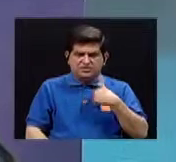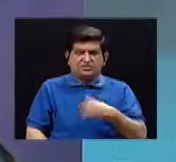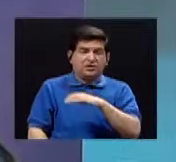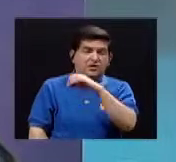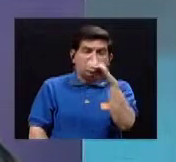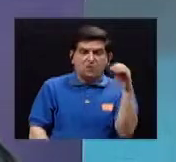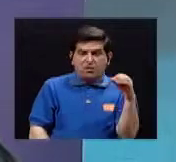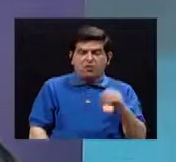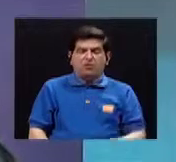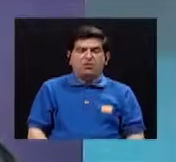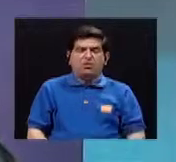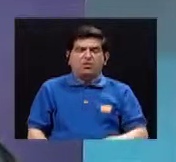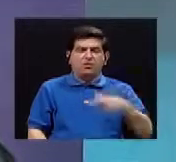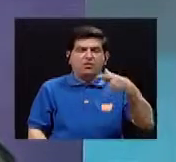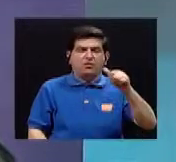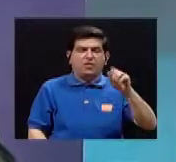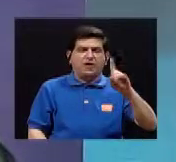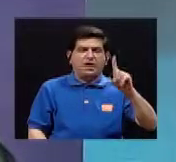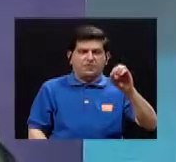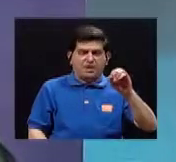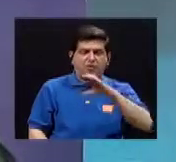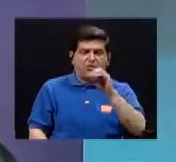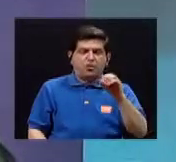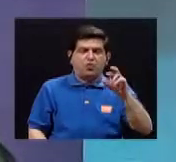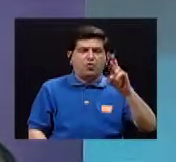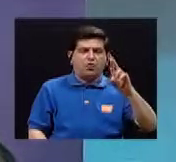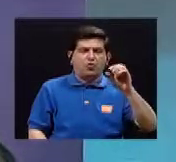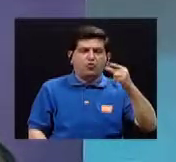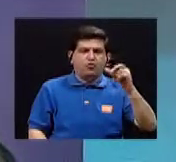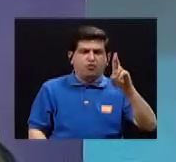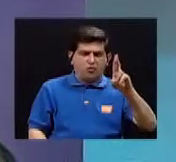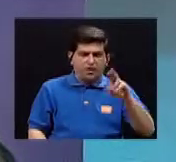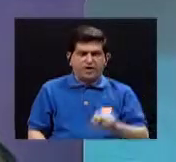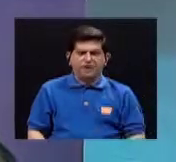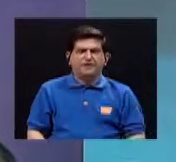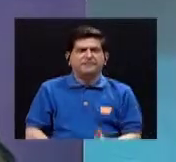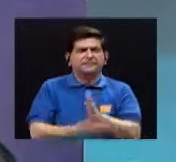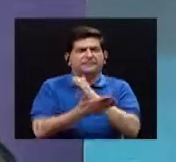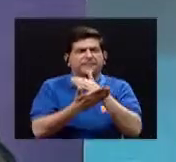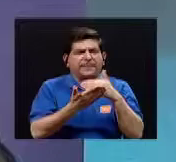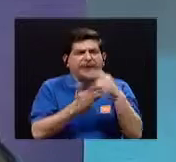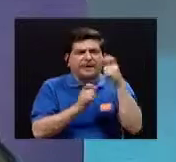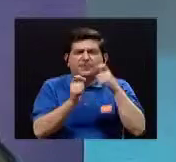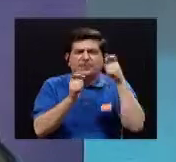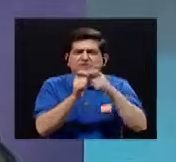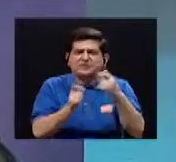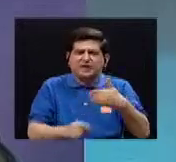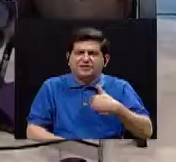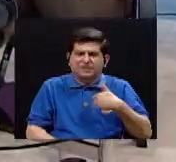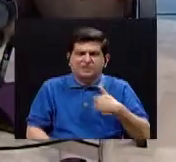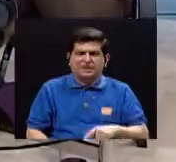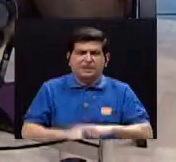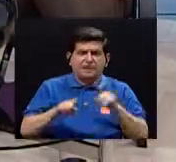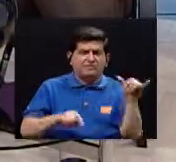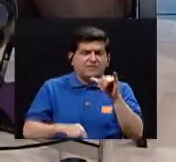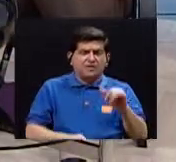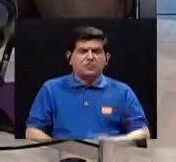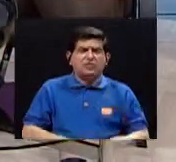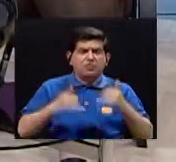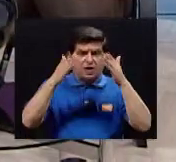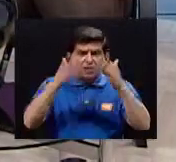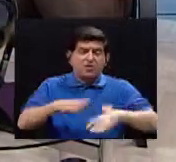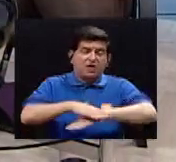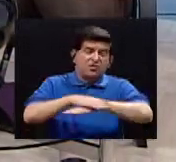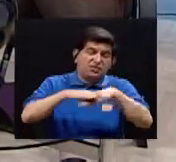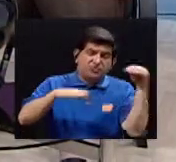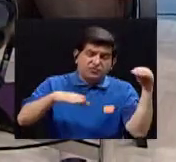algunos de ellos digamos o de de gavel o de roger vamos a hablar con ellos había como cierta certeza y al mismo tiempo como